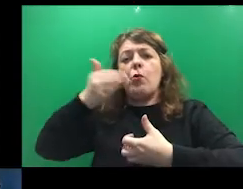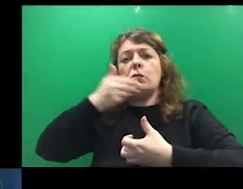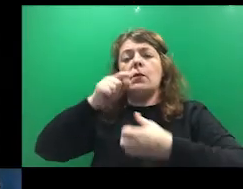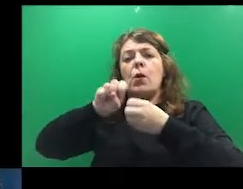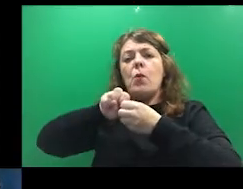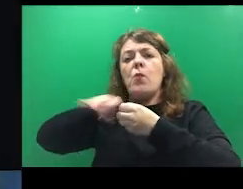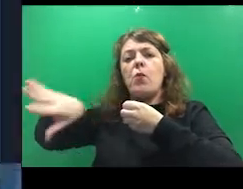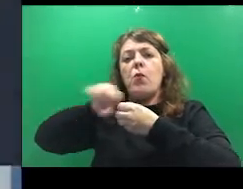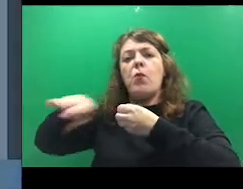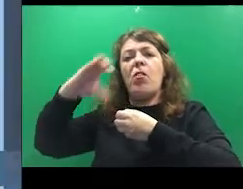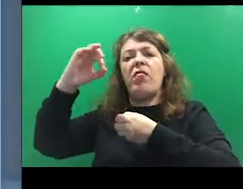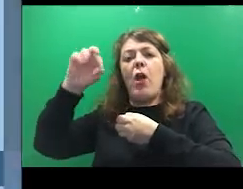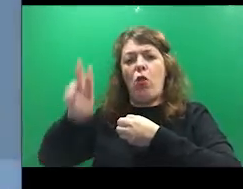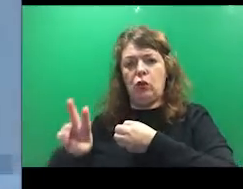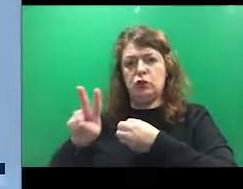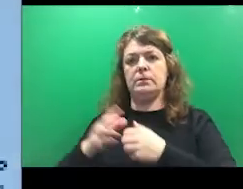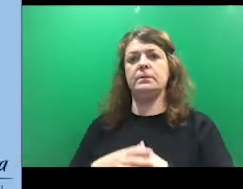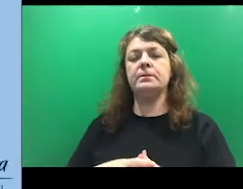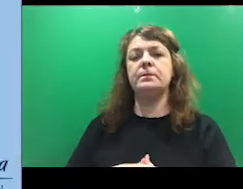el tubo de escape sale CO2.